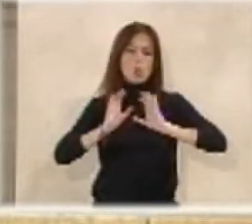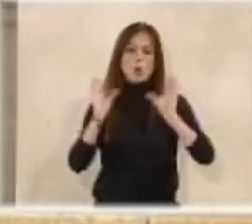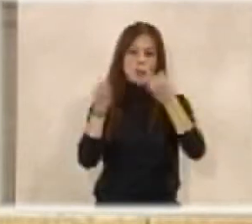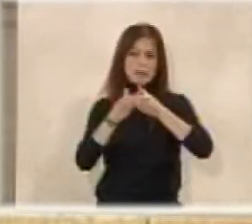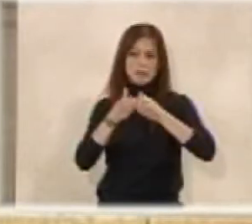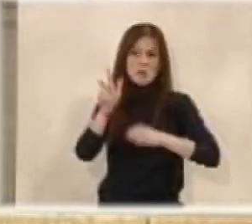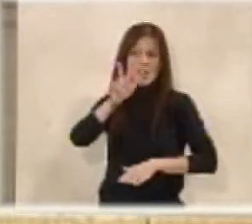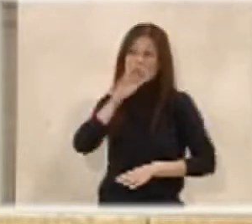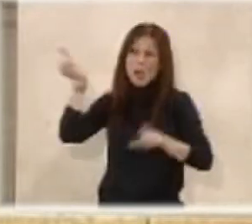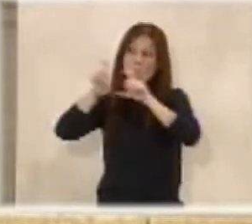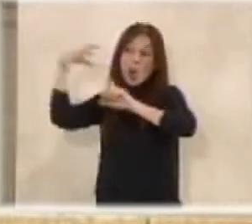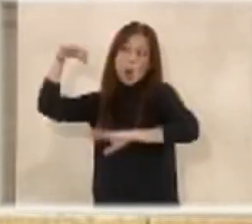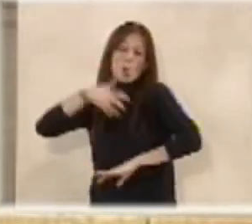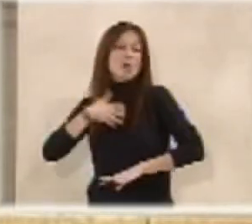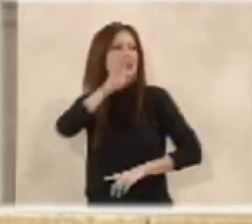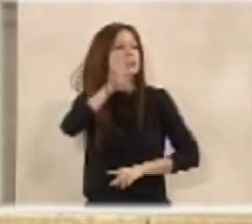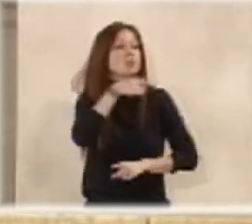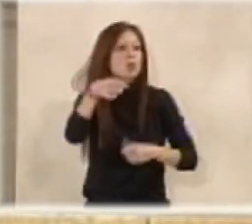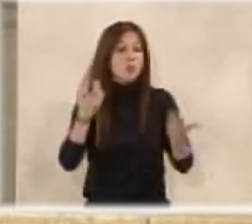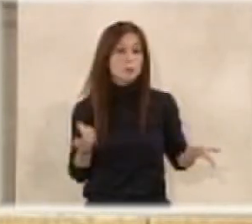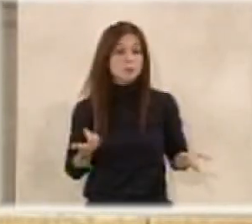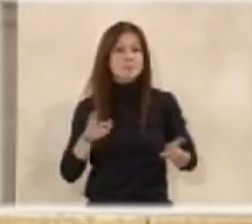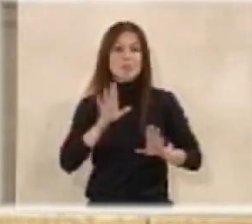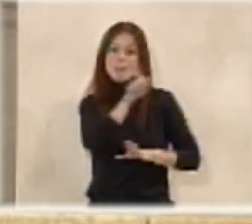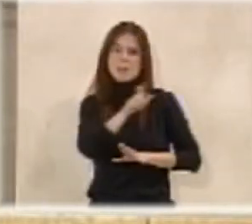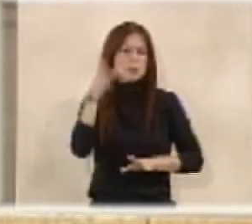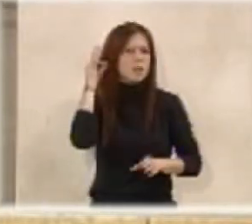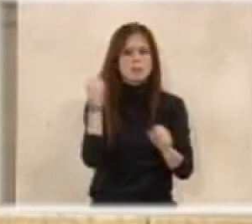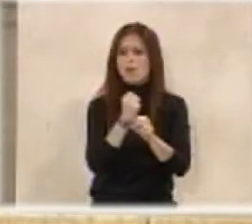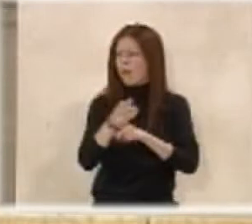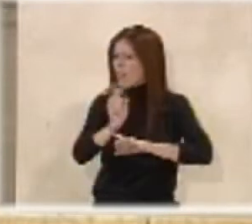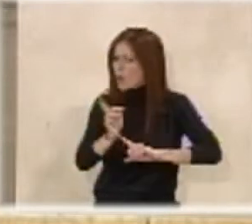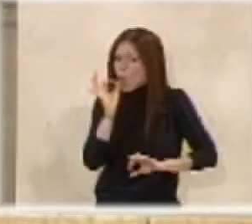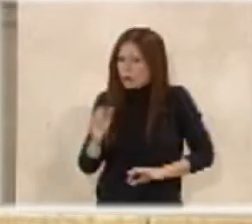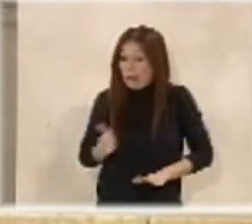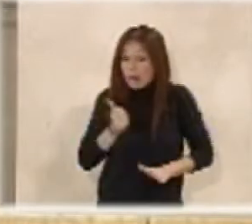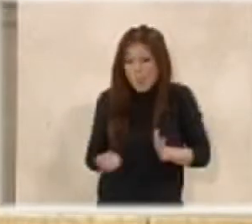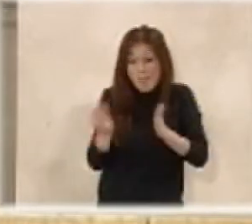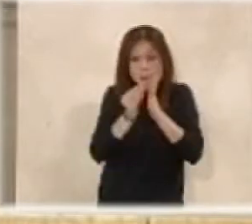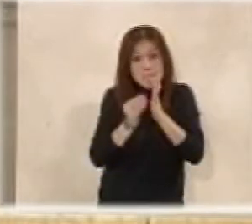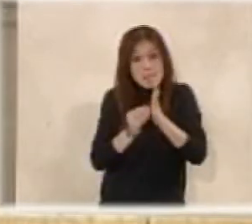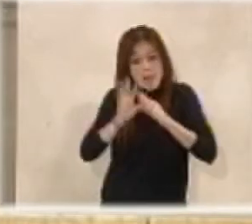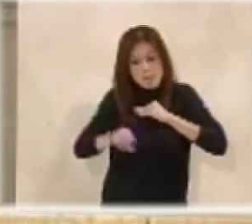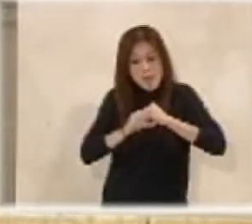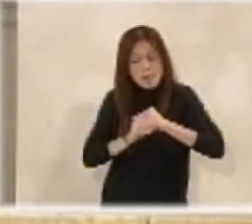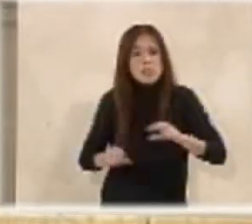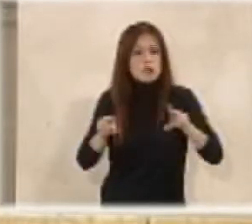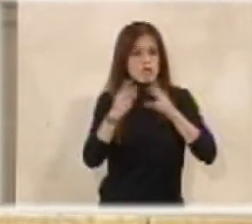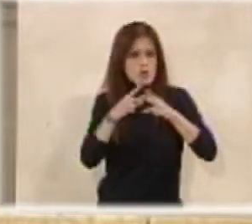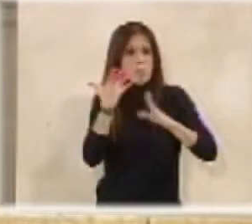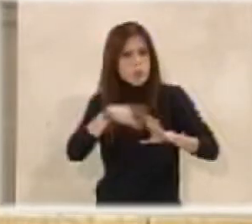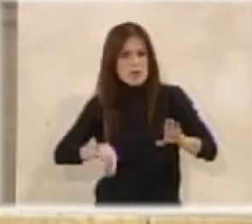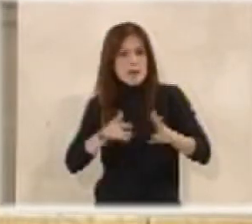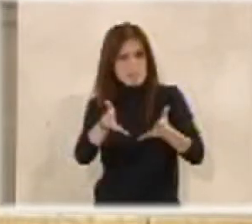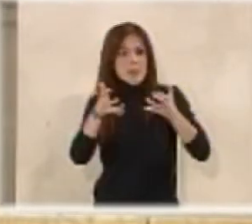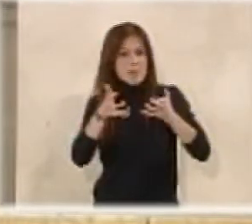empresa le molestaba? ¿Sí o no? Pero las trabajadoras dijeron que era un buen momento para incluir otra serie de cláusulas sociales que pudieran ver